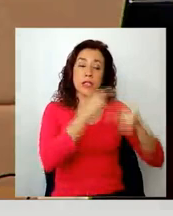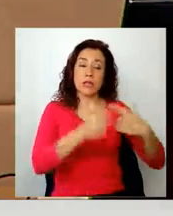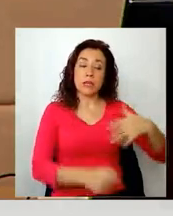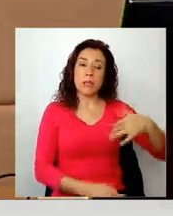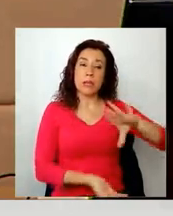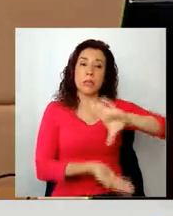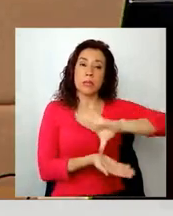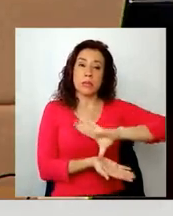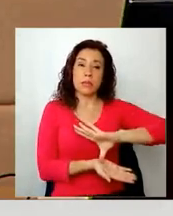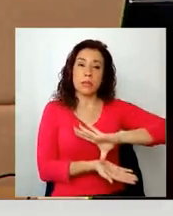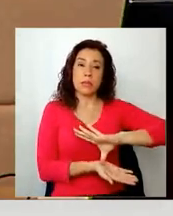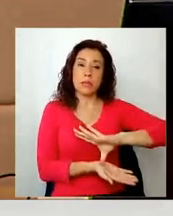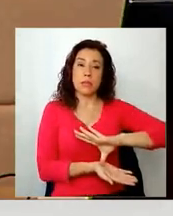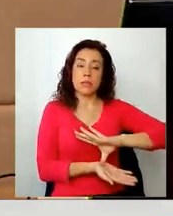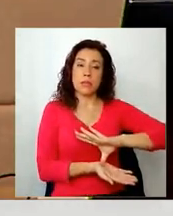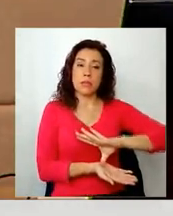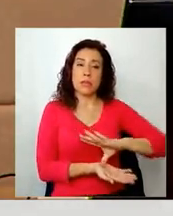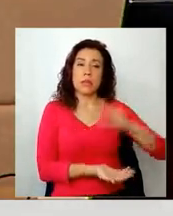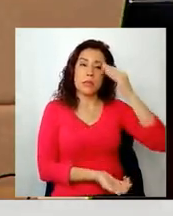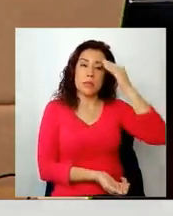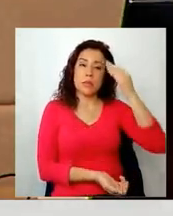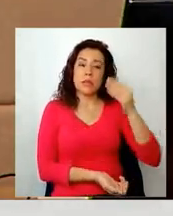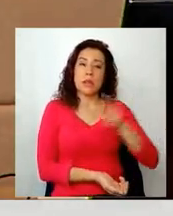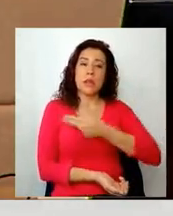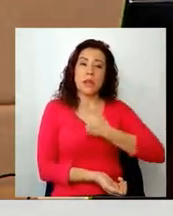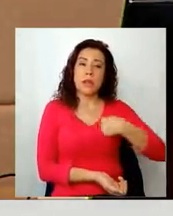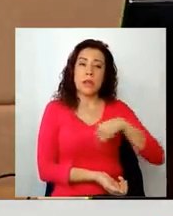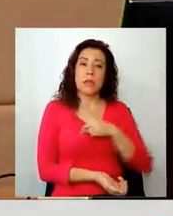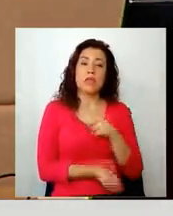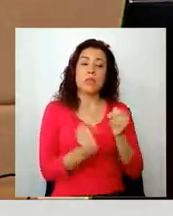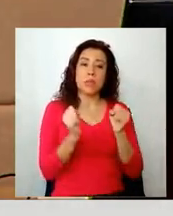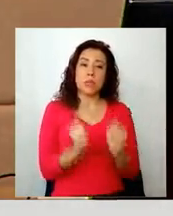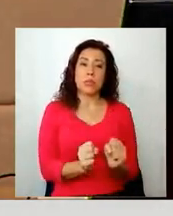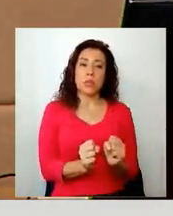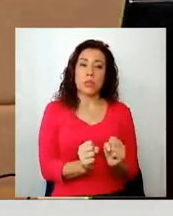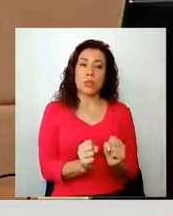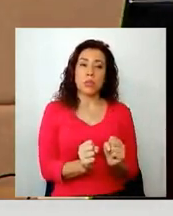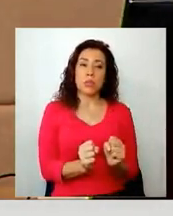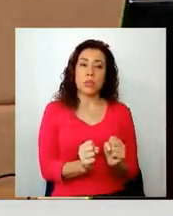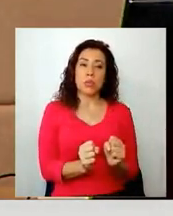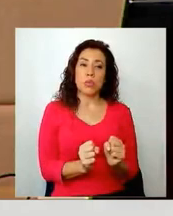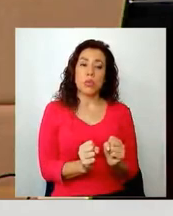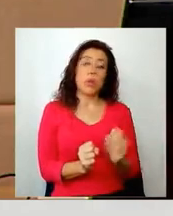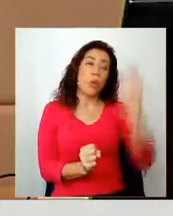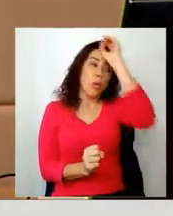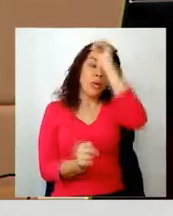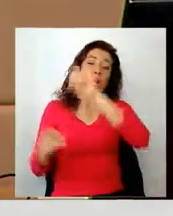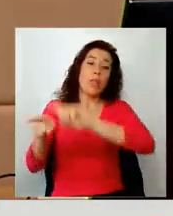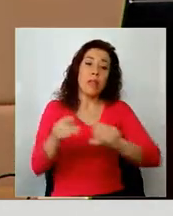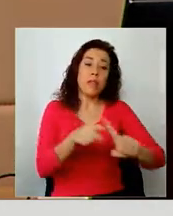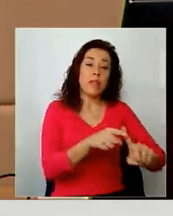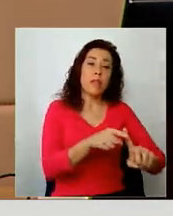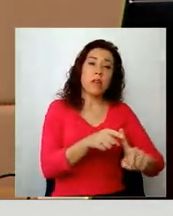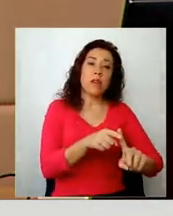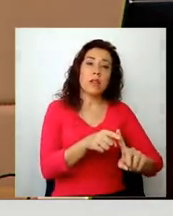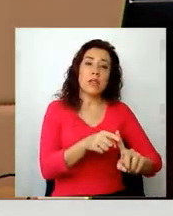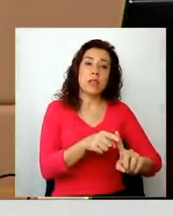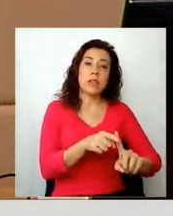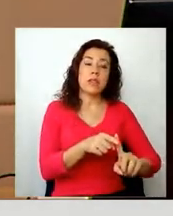un día en que pudimos de verdad con la diferencias que tenemos encontrar lugares